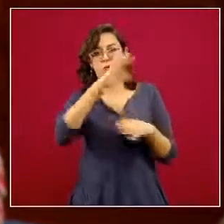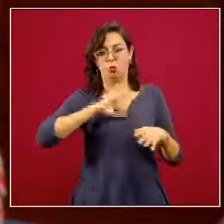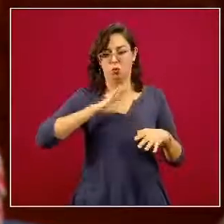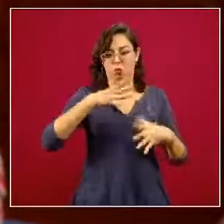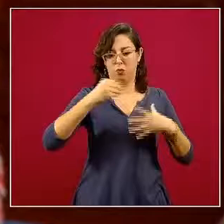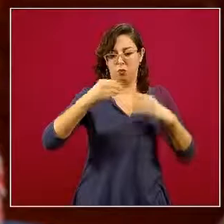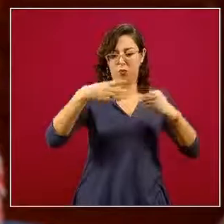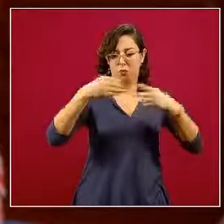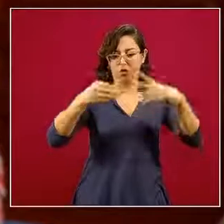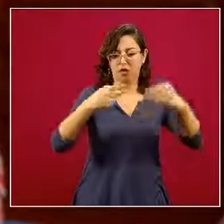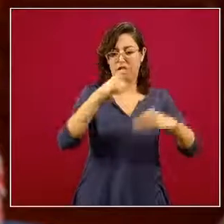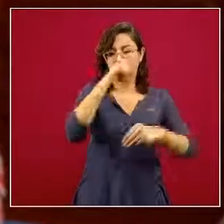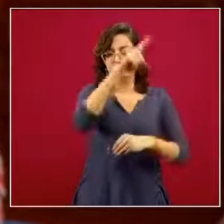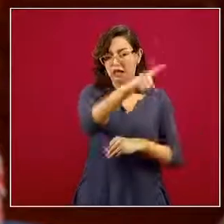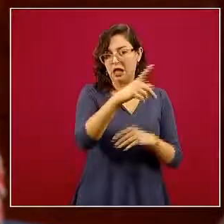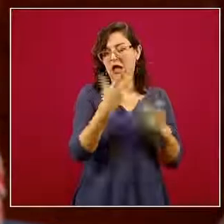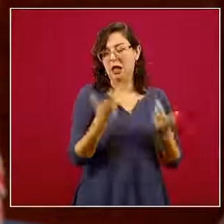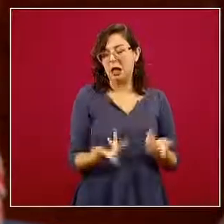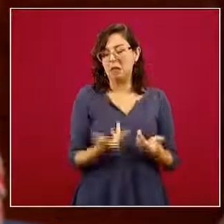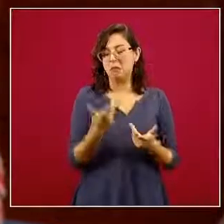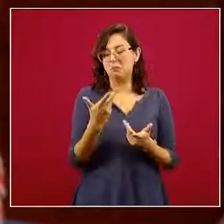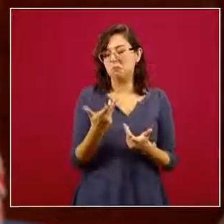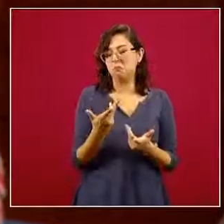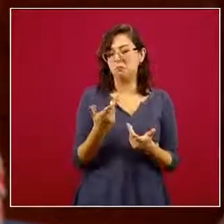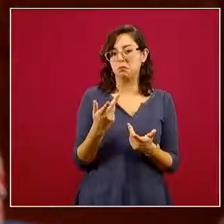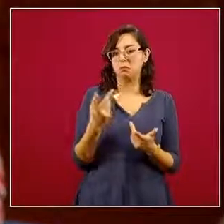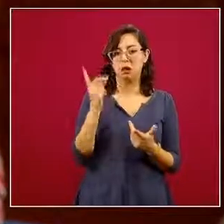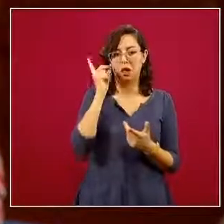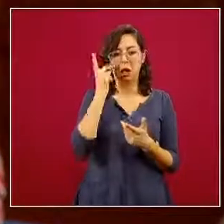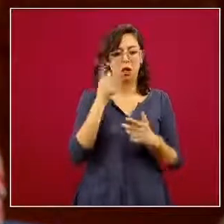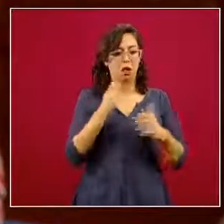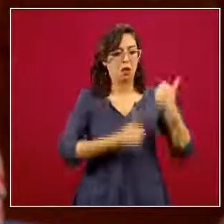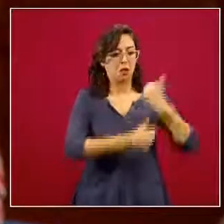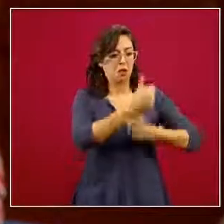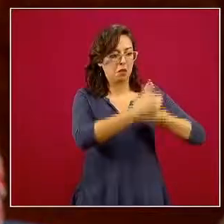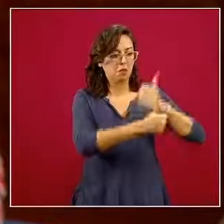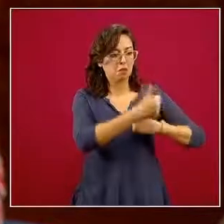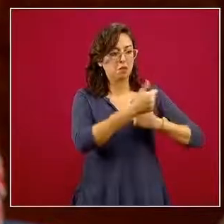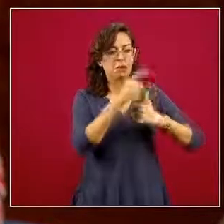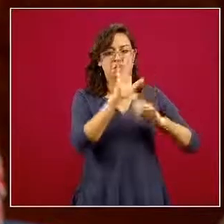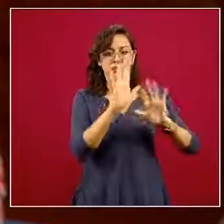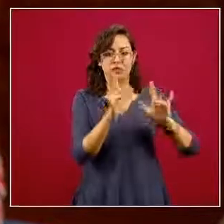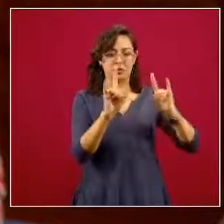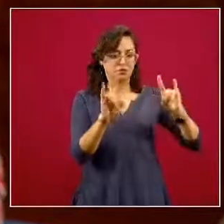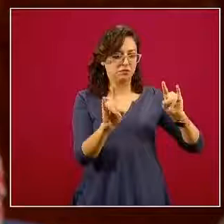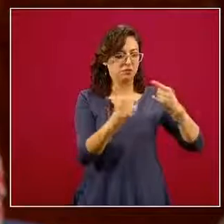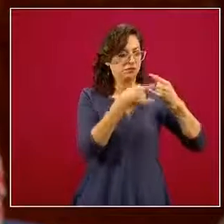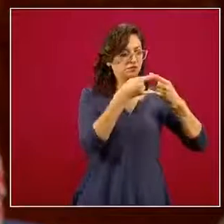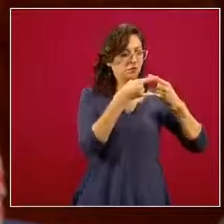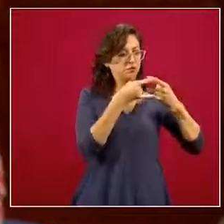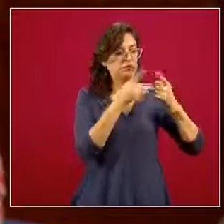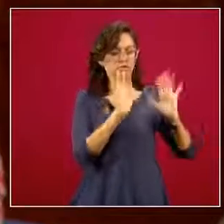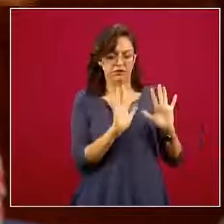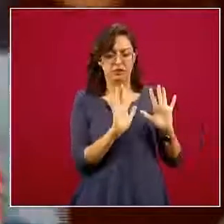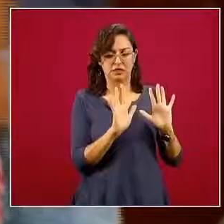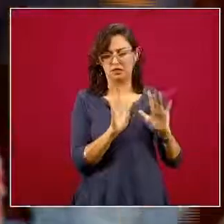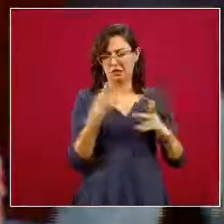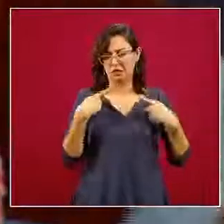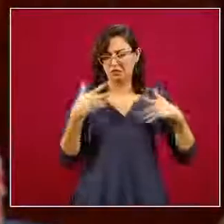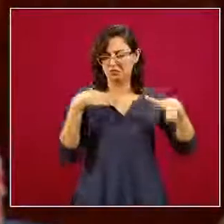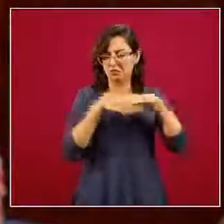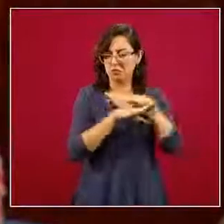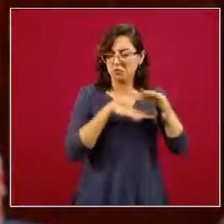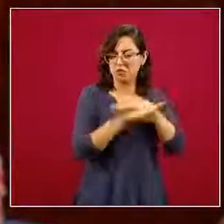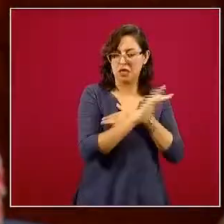trabajar a puerta cerrada, eso sí. ¿No podría ocurrir lo mismo en el Hipódromo de las Américas? Y se lo